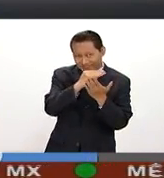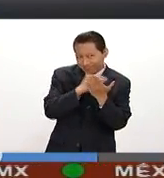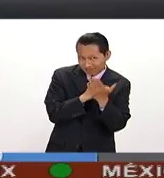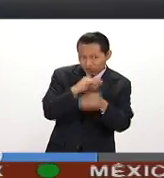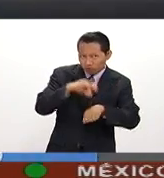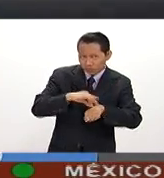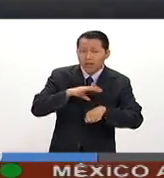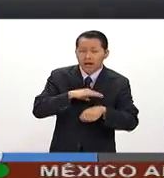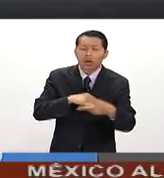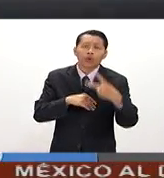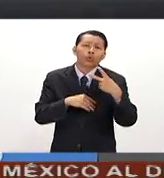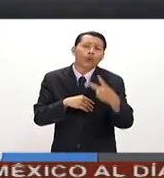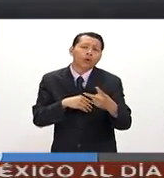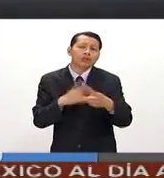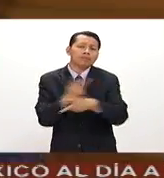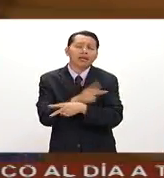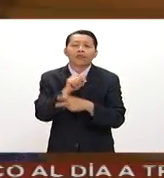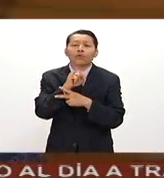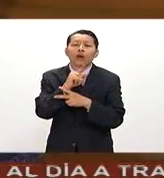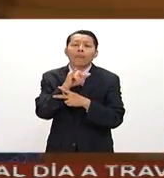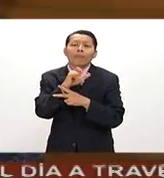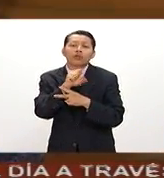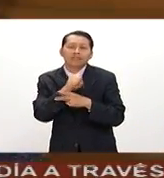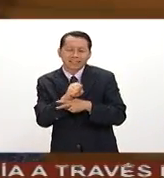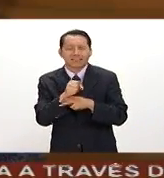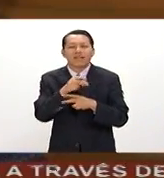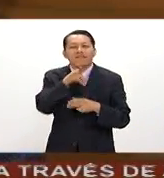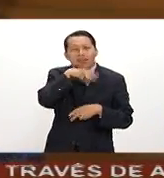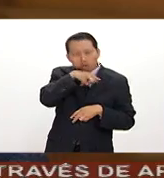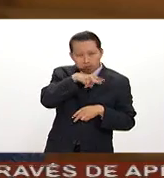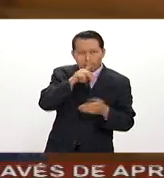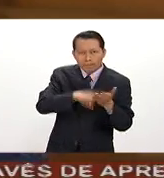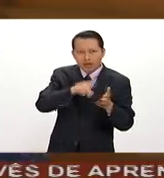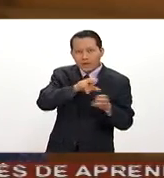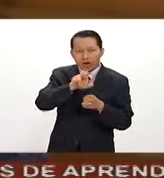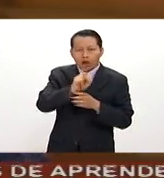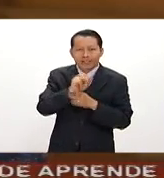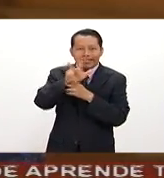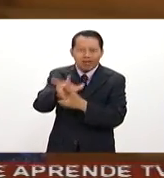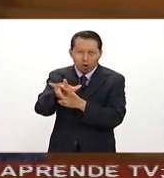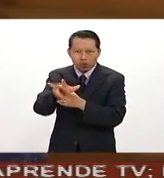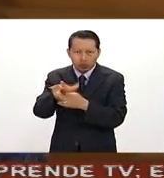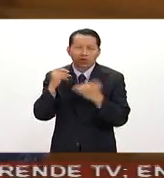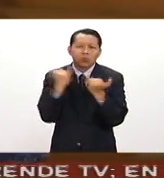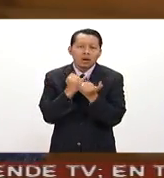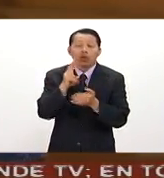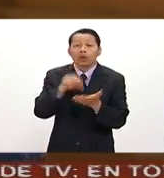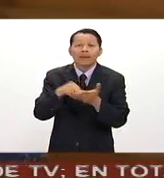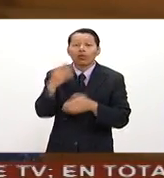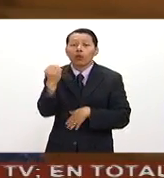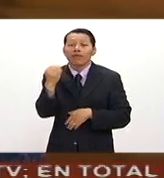incluye 2 casos de trombosis venosa profunda en 1988, en 2009 una fractura en el